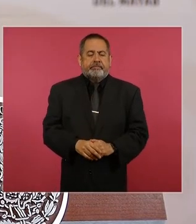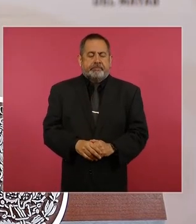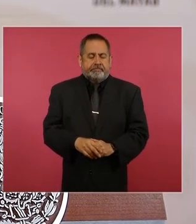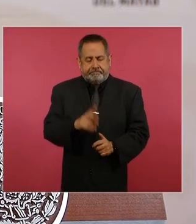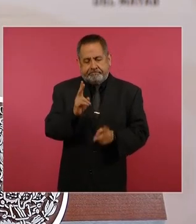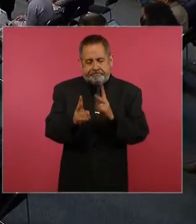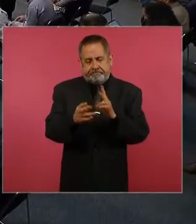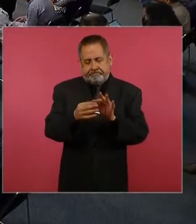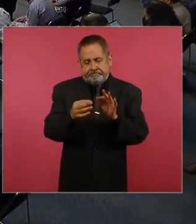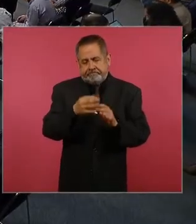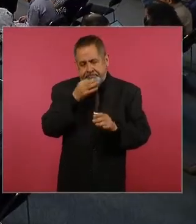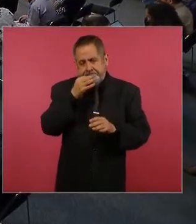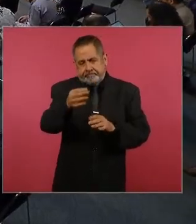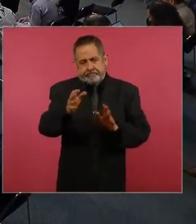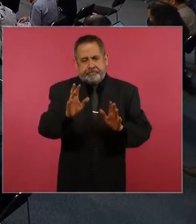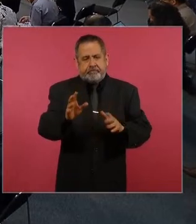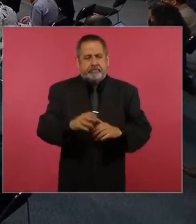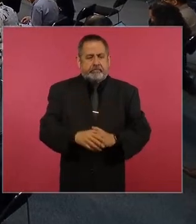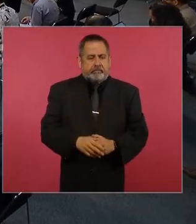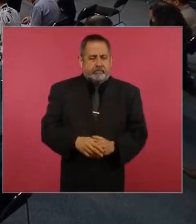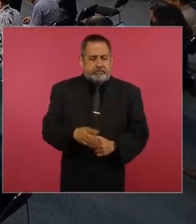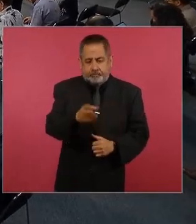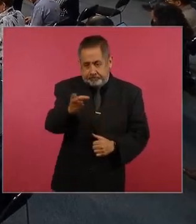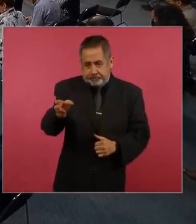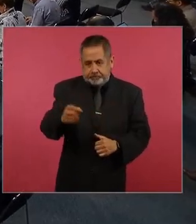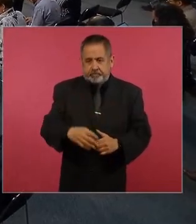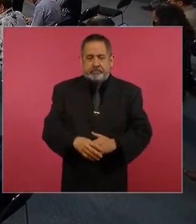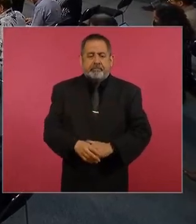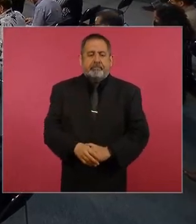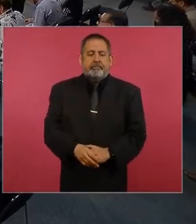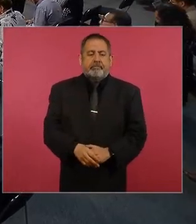podemos comentarte. Adelante.